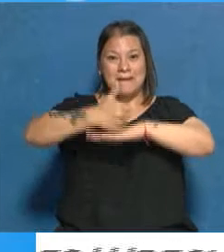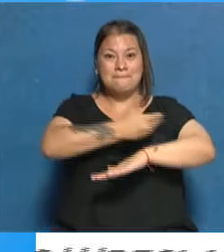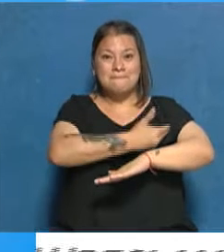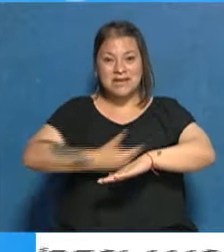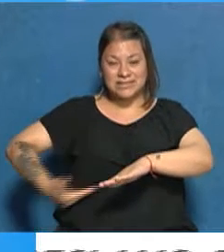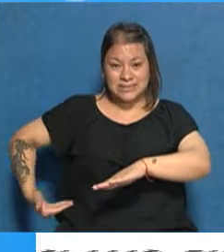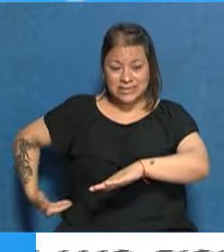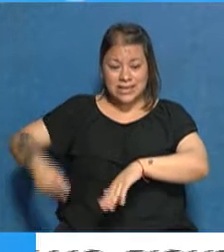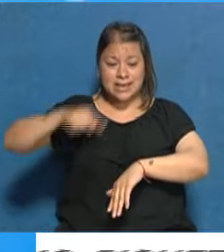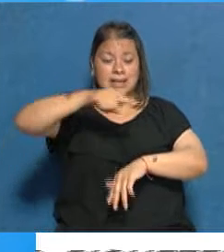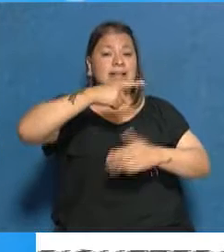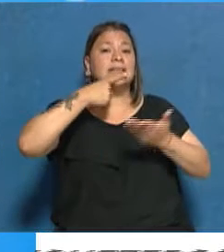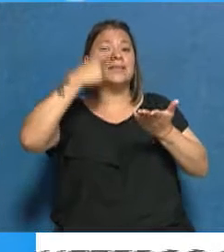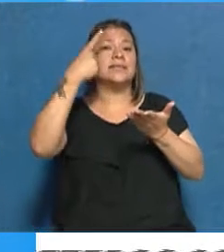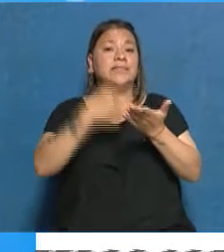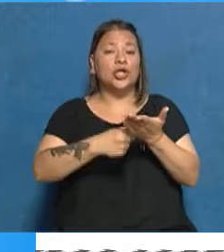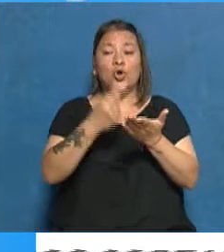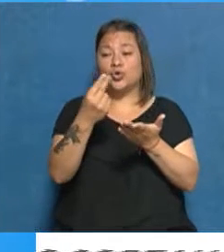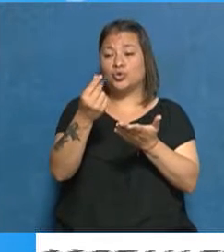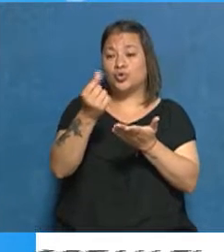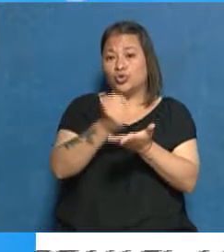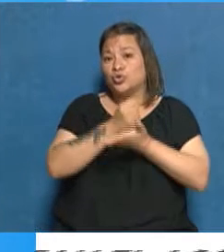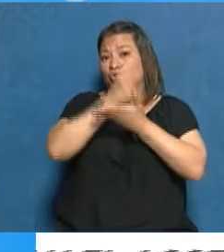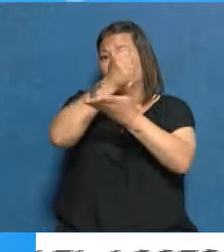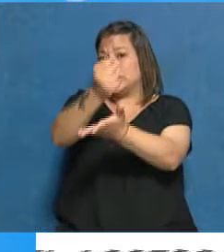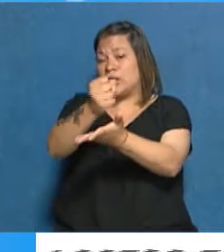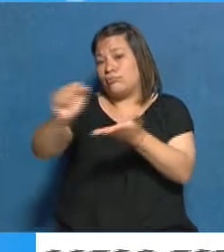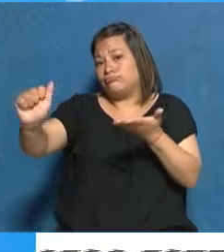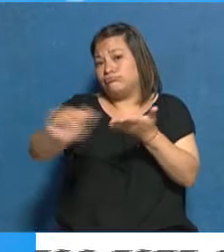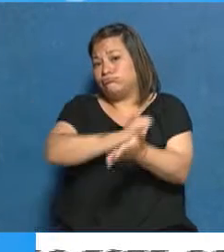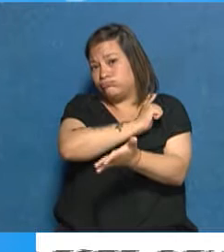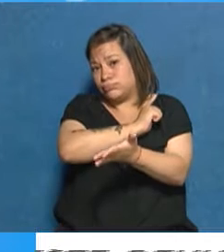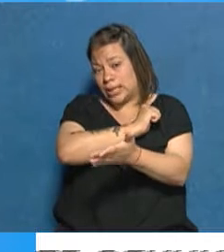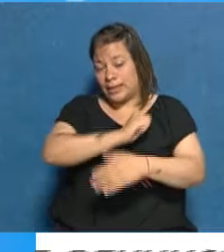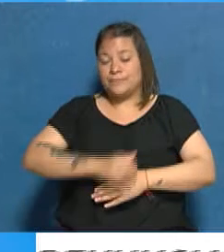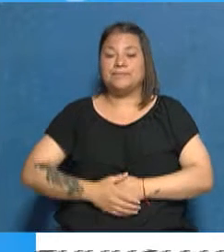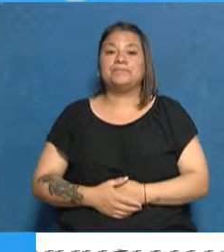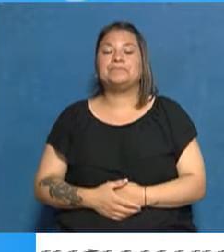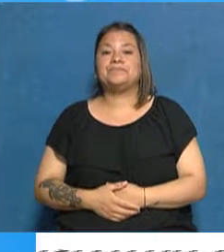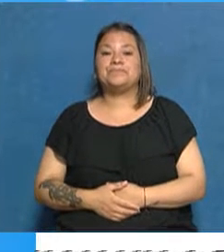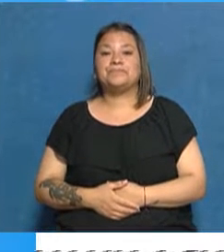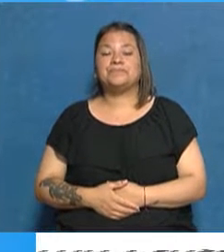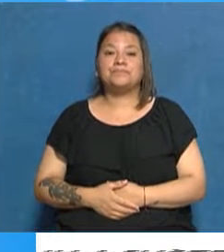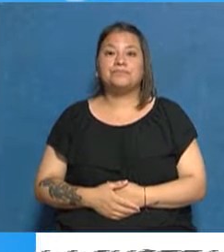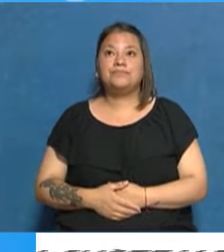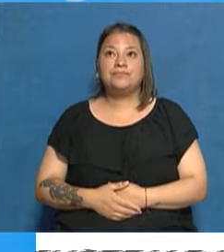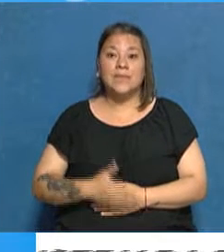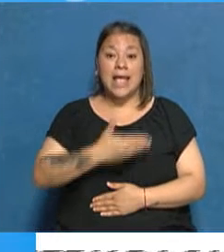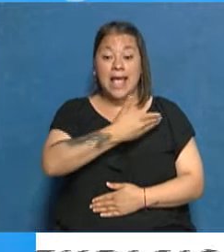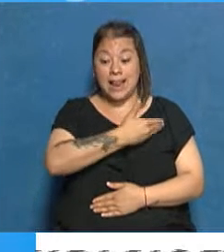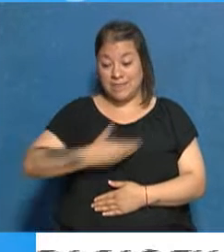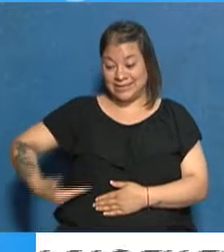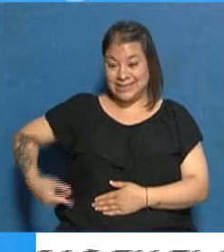nuestra, decidieron prácticamente eliminar los subsidios al transporte del interior del país. El presidente